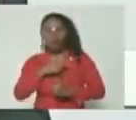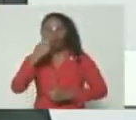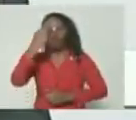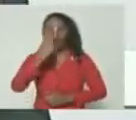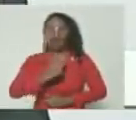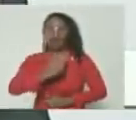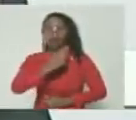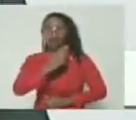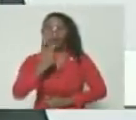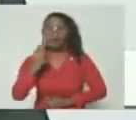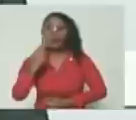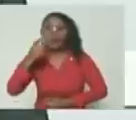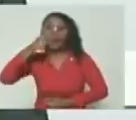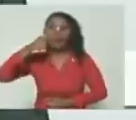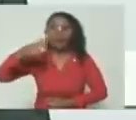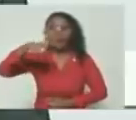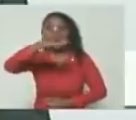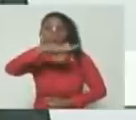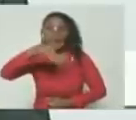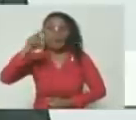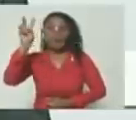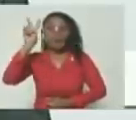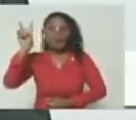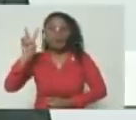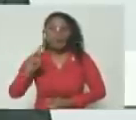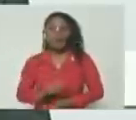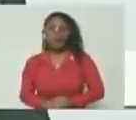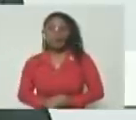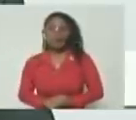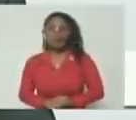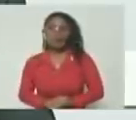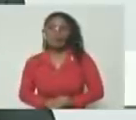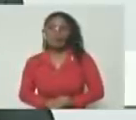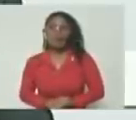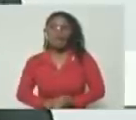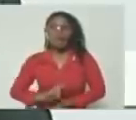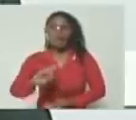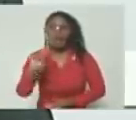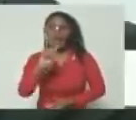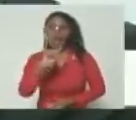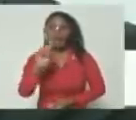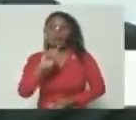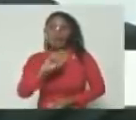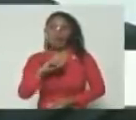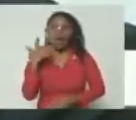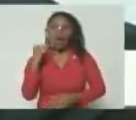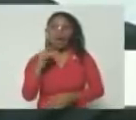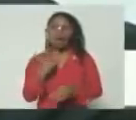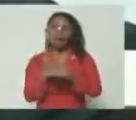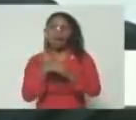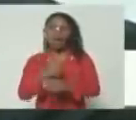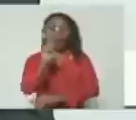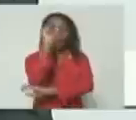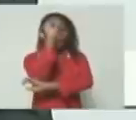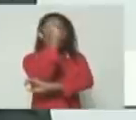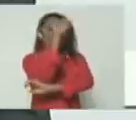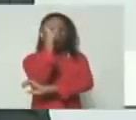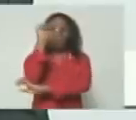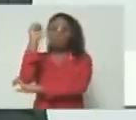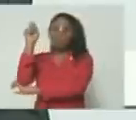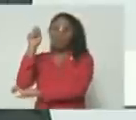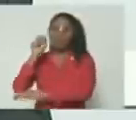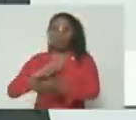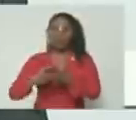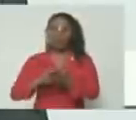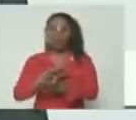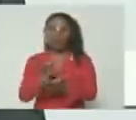prometimos al pueblo venezolano que no es que tenemos una varita mágica que el 5 de enero íbamos a solucionar